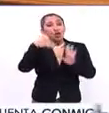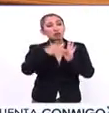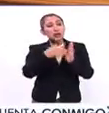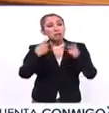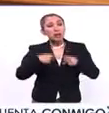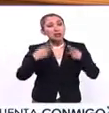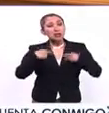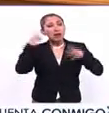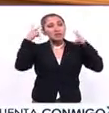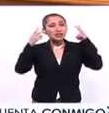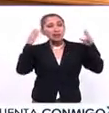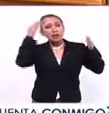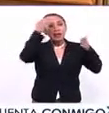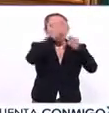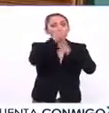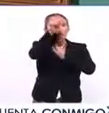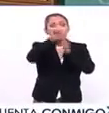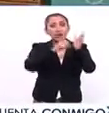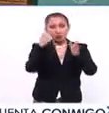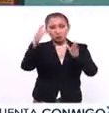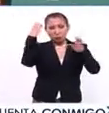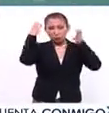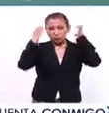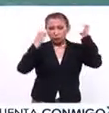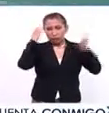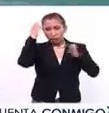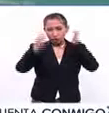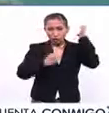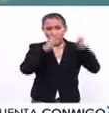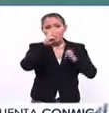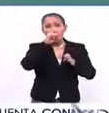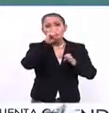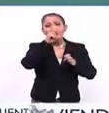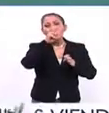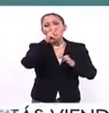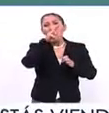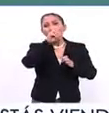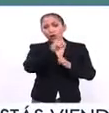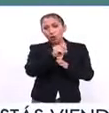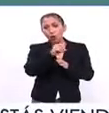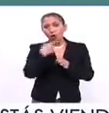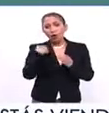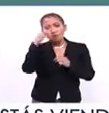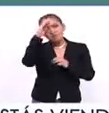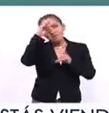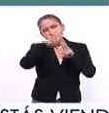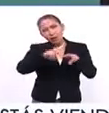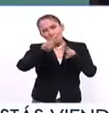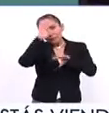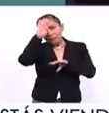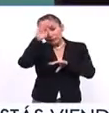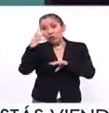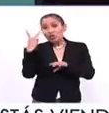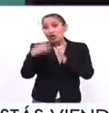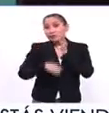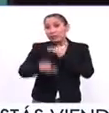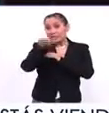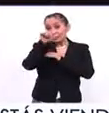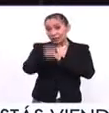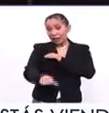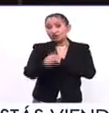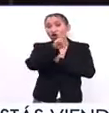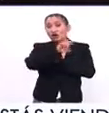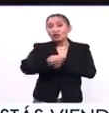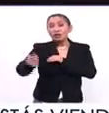62,000 visitantes en 2 meses de la exposición Remedios Varo, Reflexión y Pensamiento, y en 2016